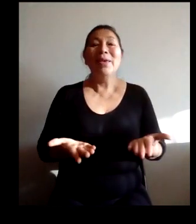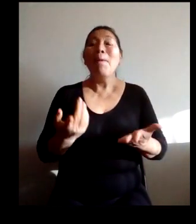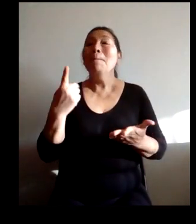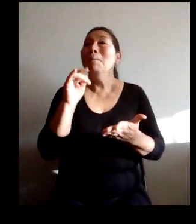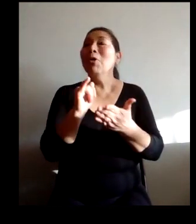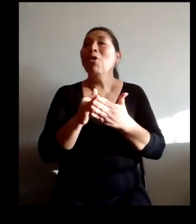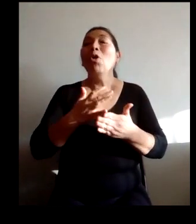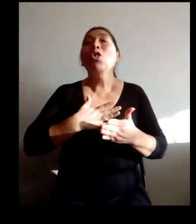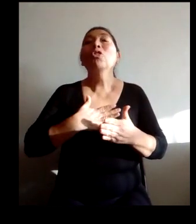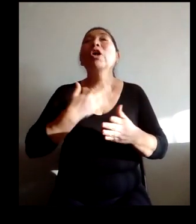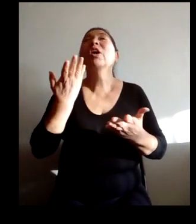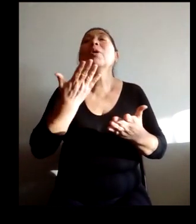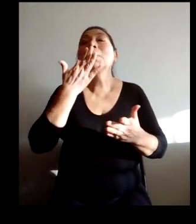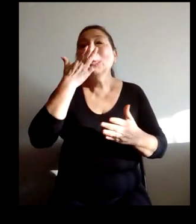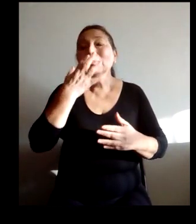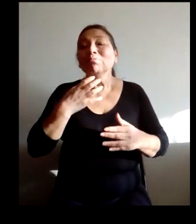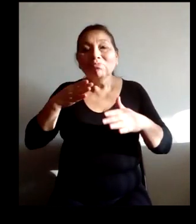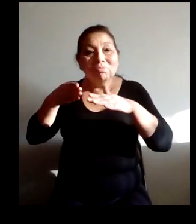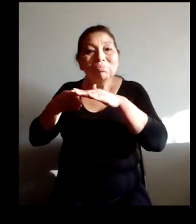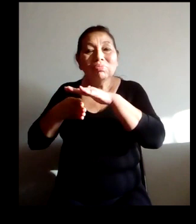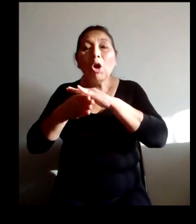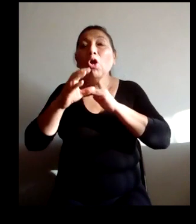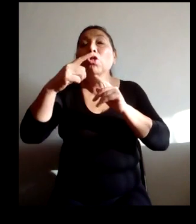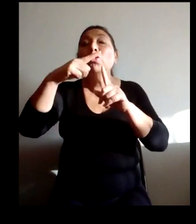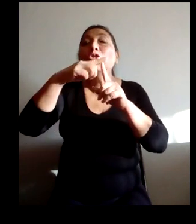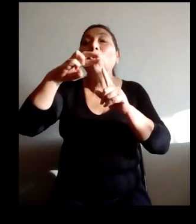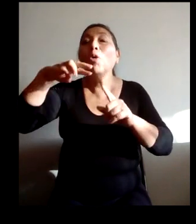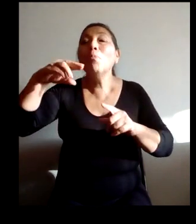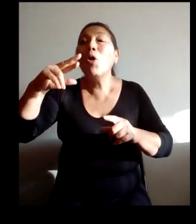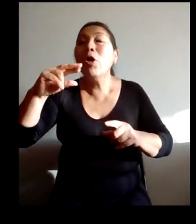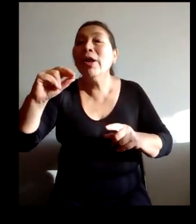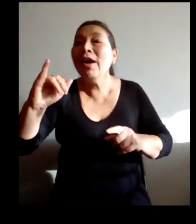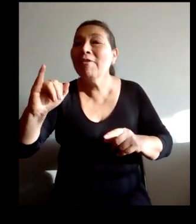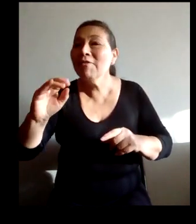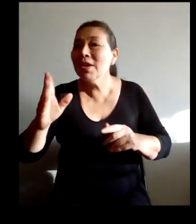examen auxiliar de tomografía. Y como ya lo hemos referido en